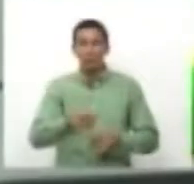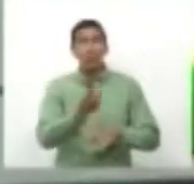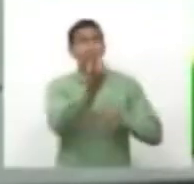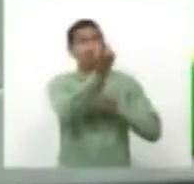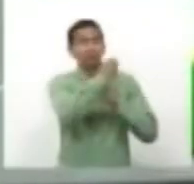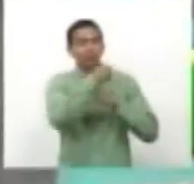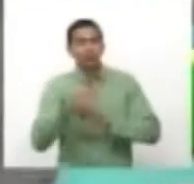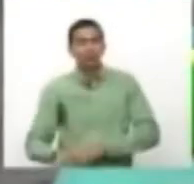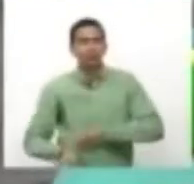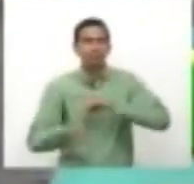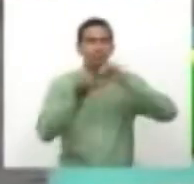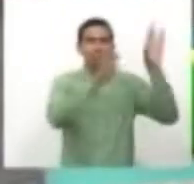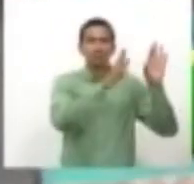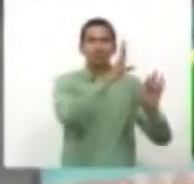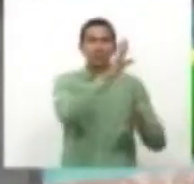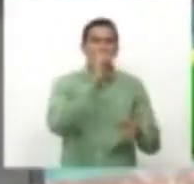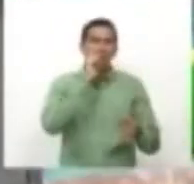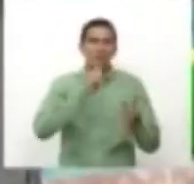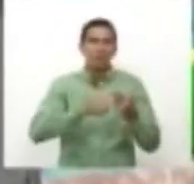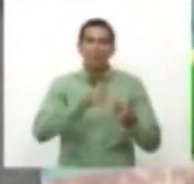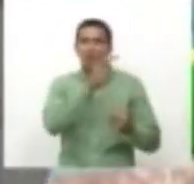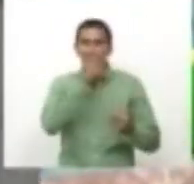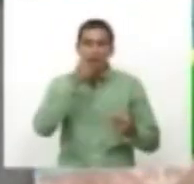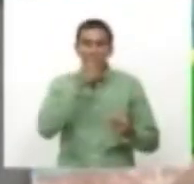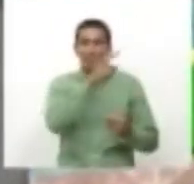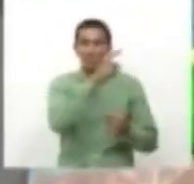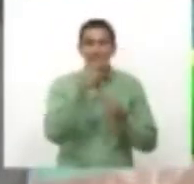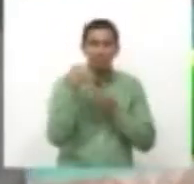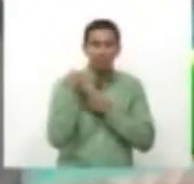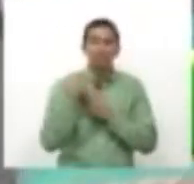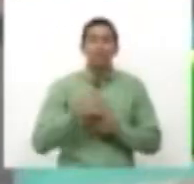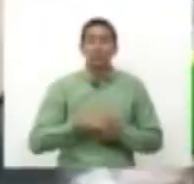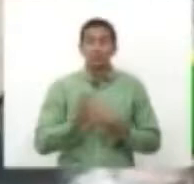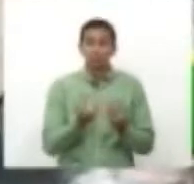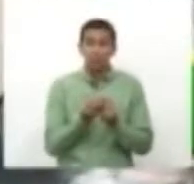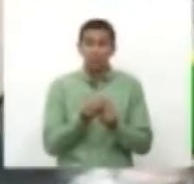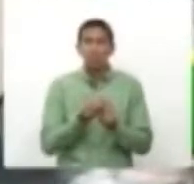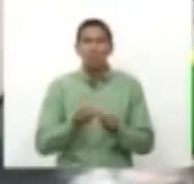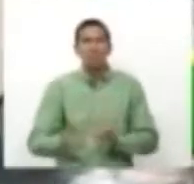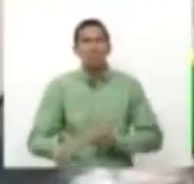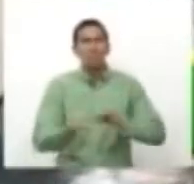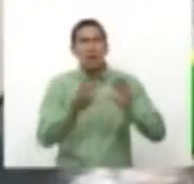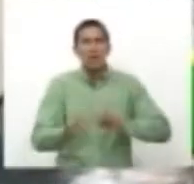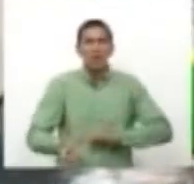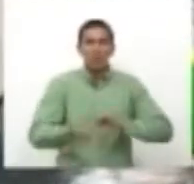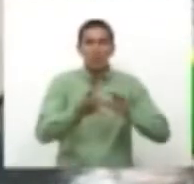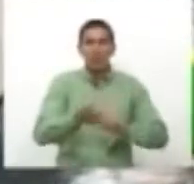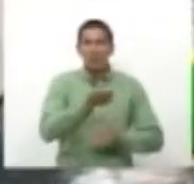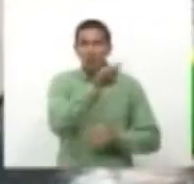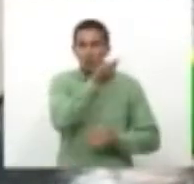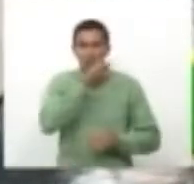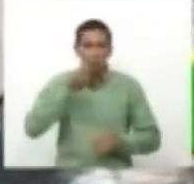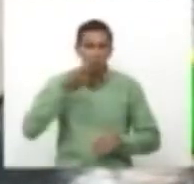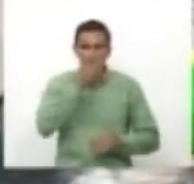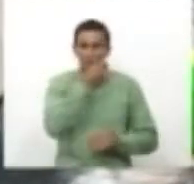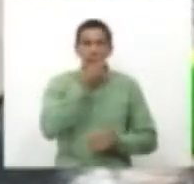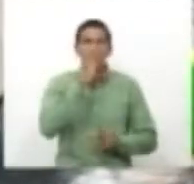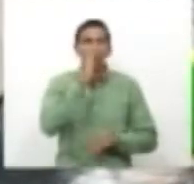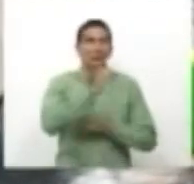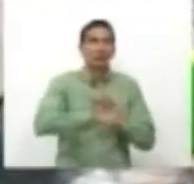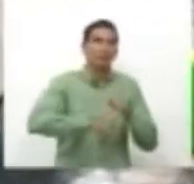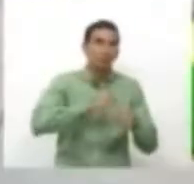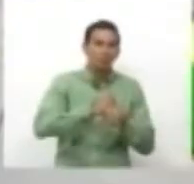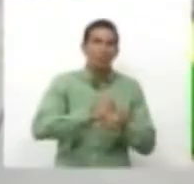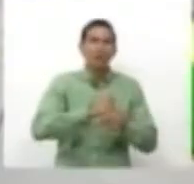delito de narcotráfico. Los capturados serían los responsables del envío de una significativa cantidad de cocaína a los mercados internacionales a través de